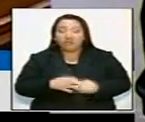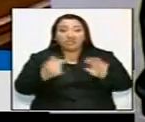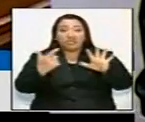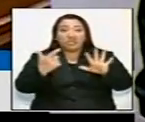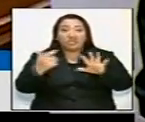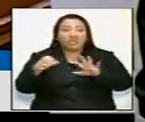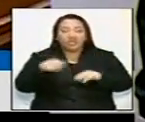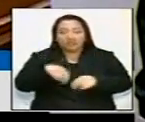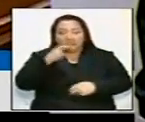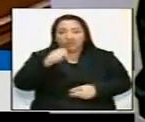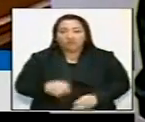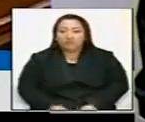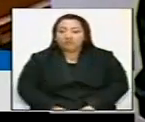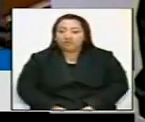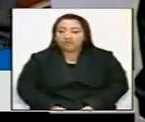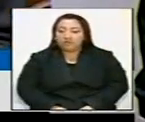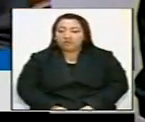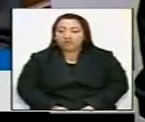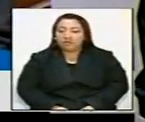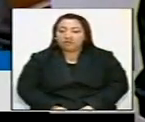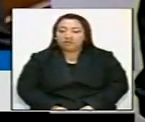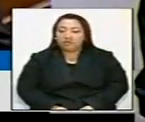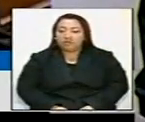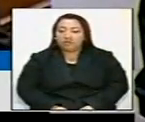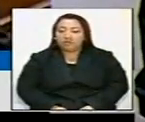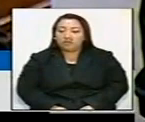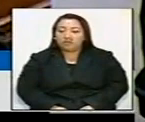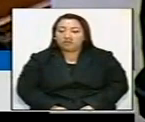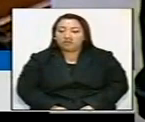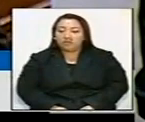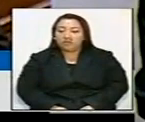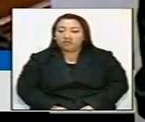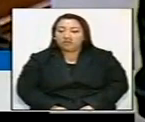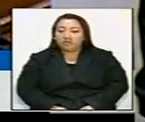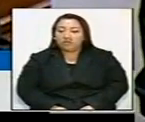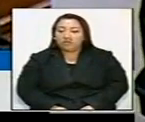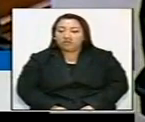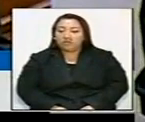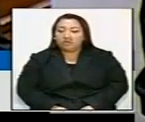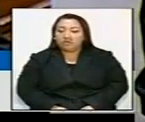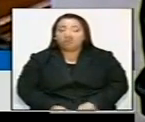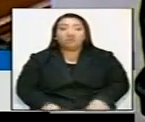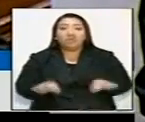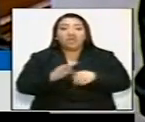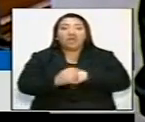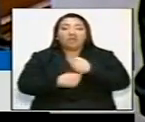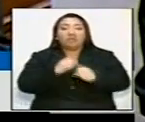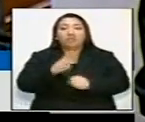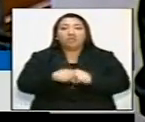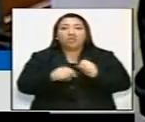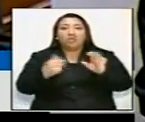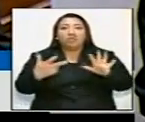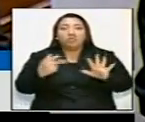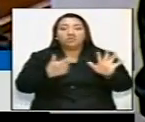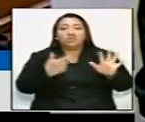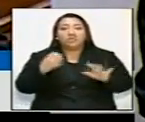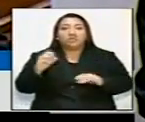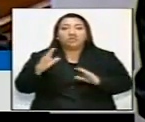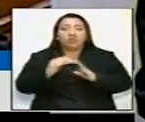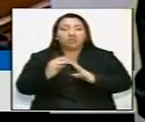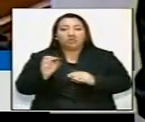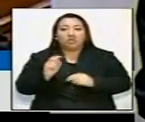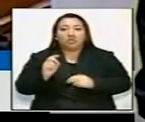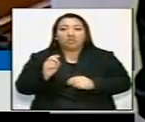Perú. Es interesante notar que en el año 2008 se exportaron 700 millones de dólares